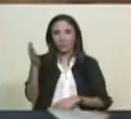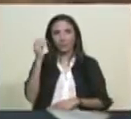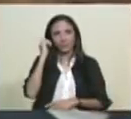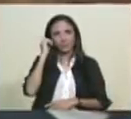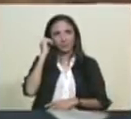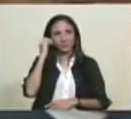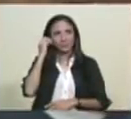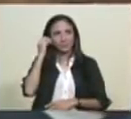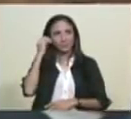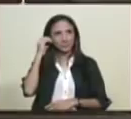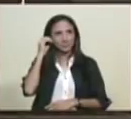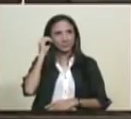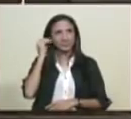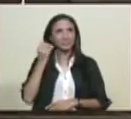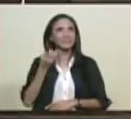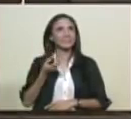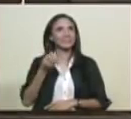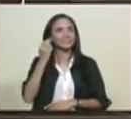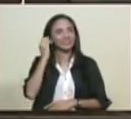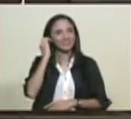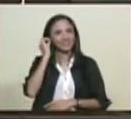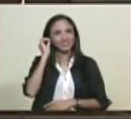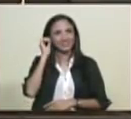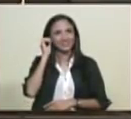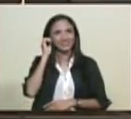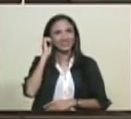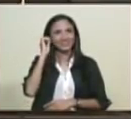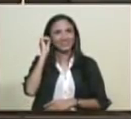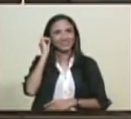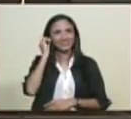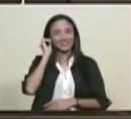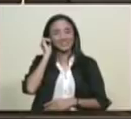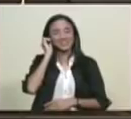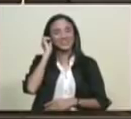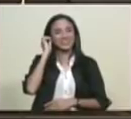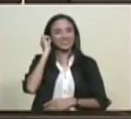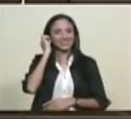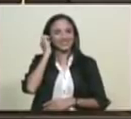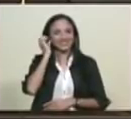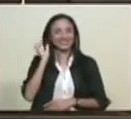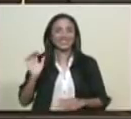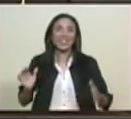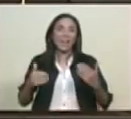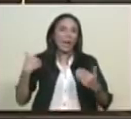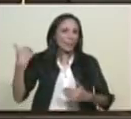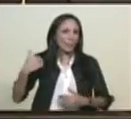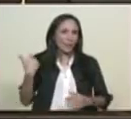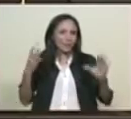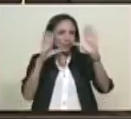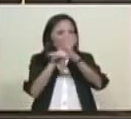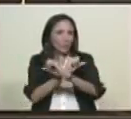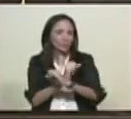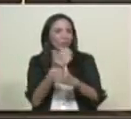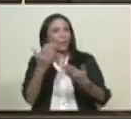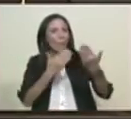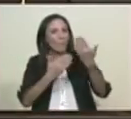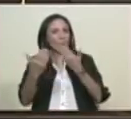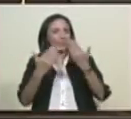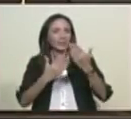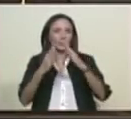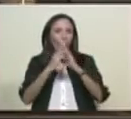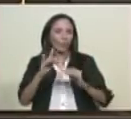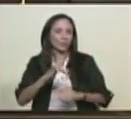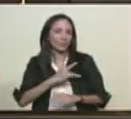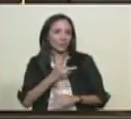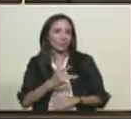Para compartir los sentimientos, ¿no? Sobre todo ahora que acabamos de salir